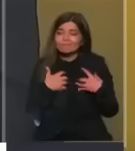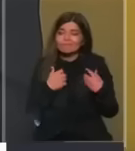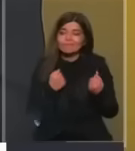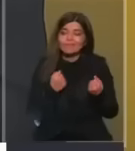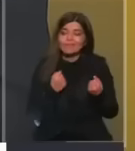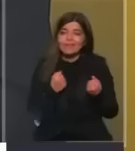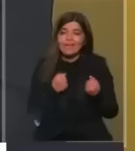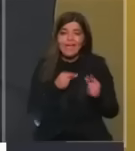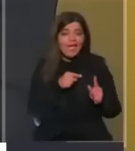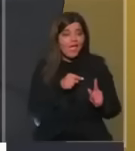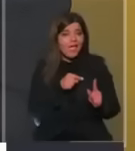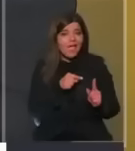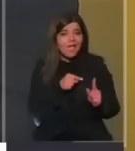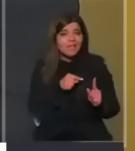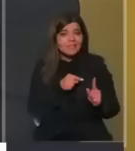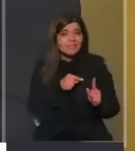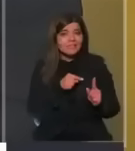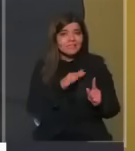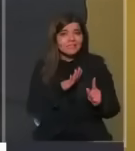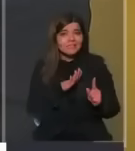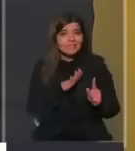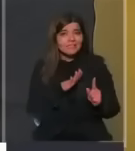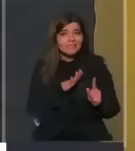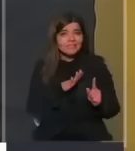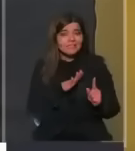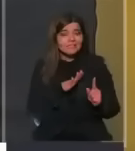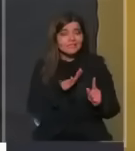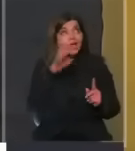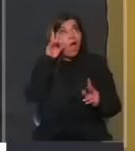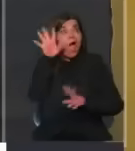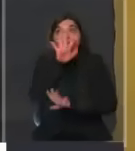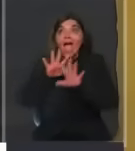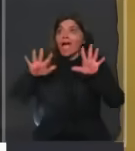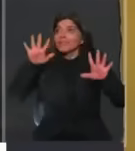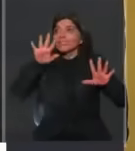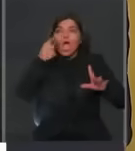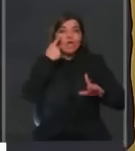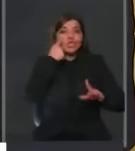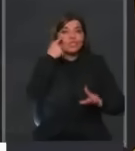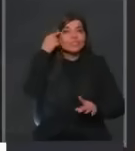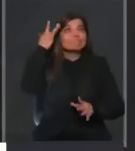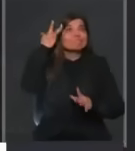en una fuente inagotable de aventuras, conocimiento,